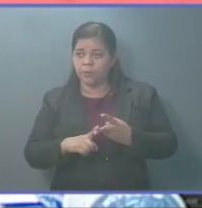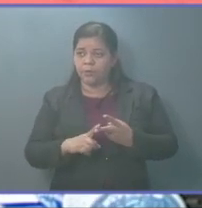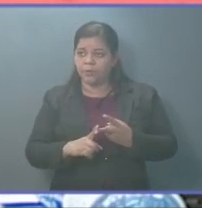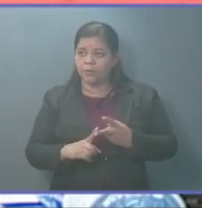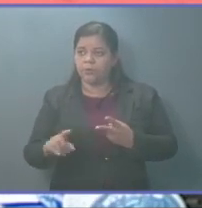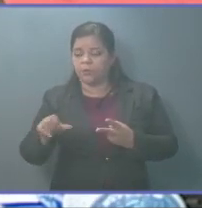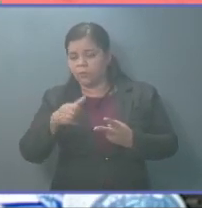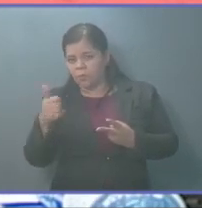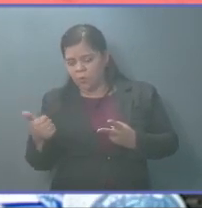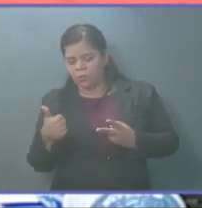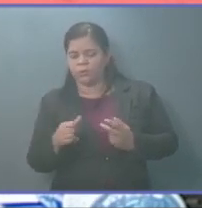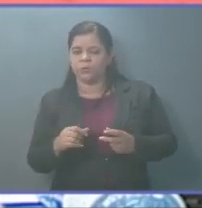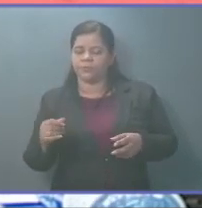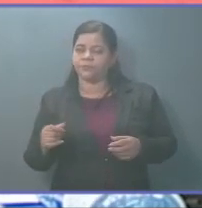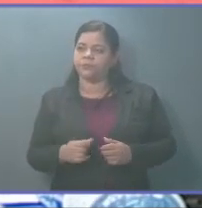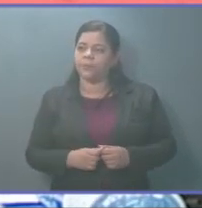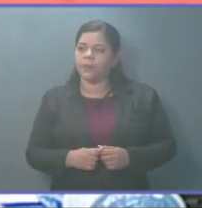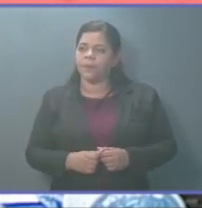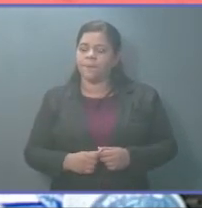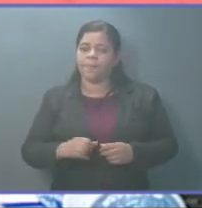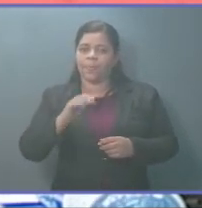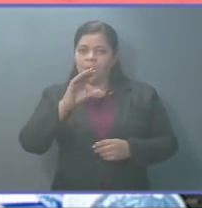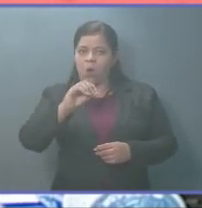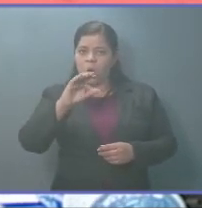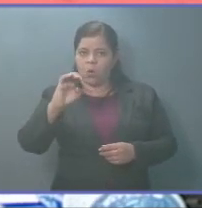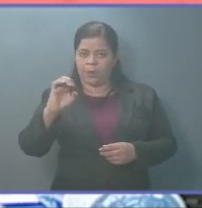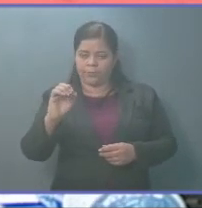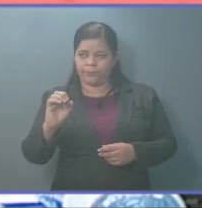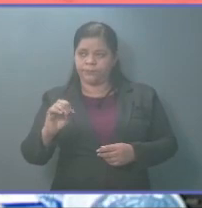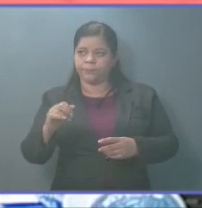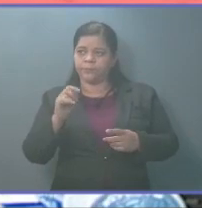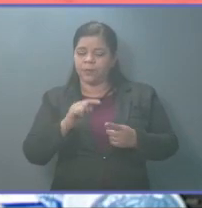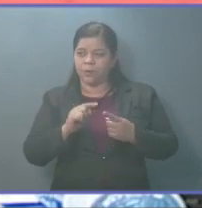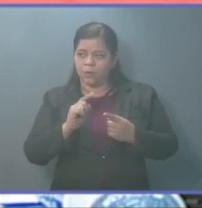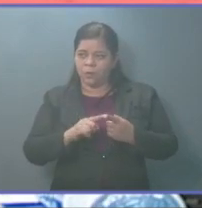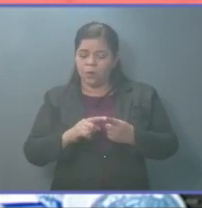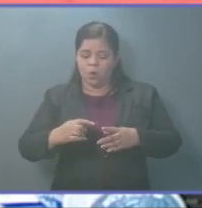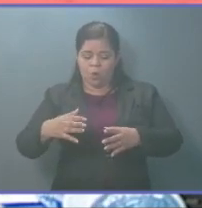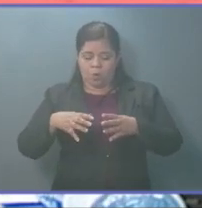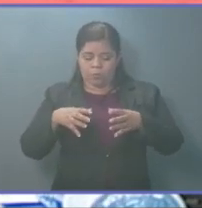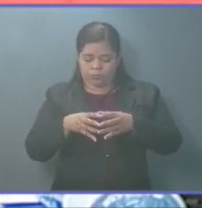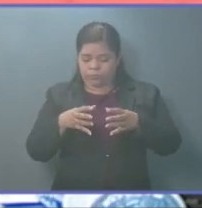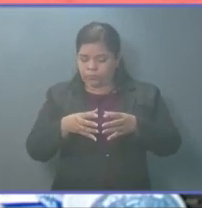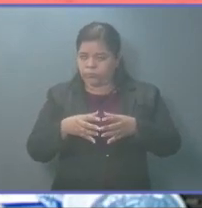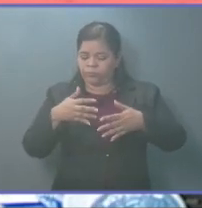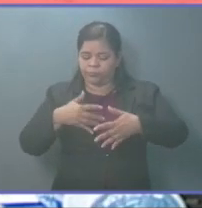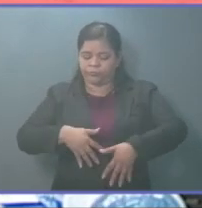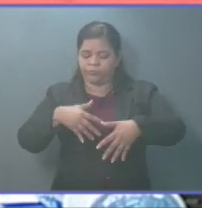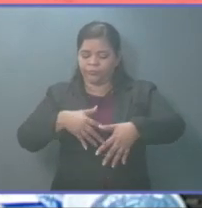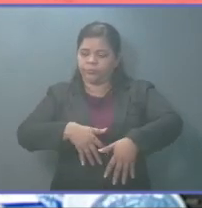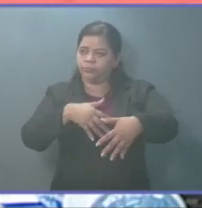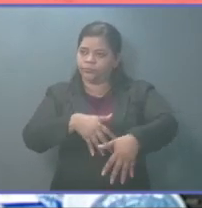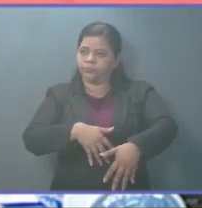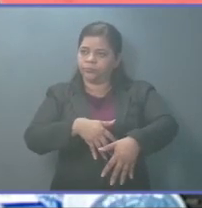tropas. Las TOEs son, una TOE es un batallón, por ejemplo, porque un batallón tiene